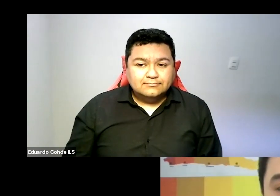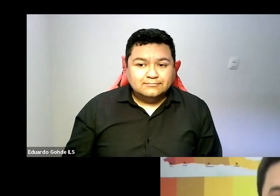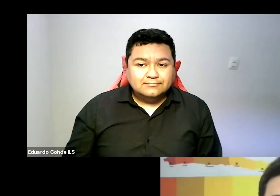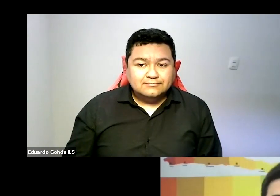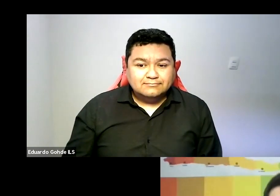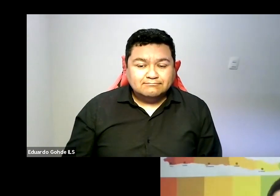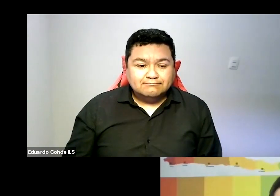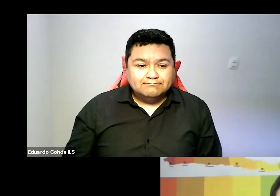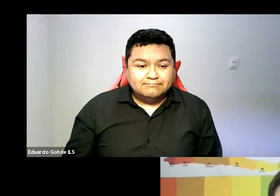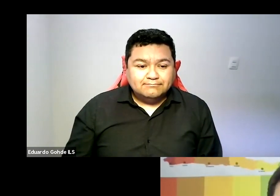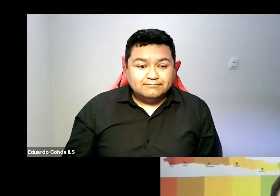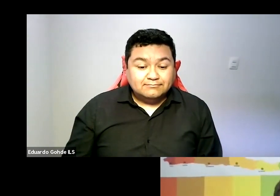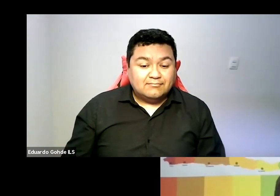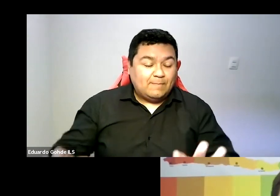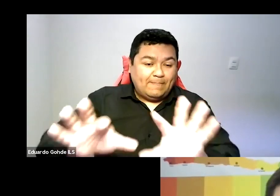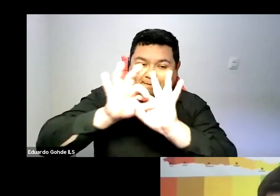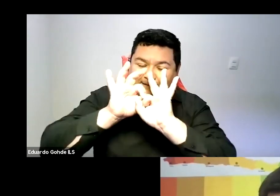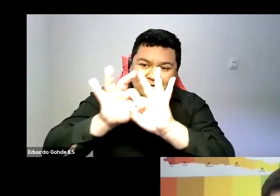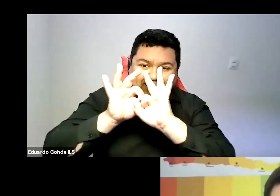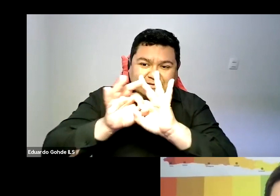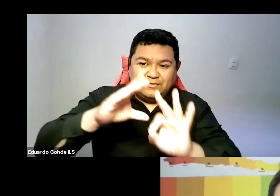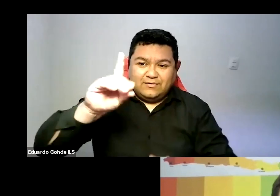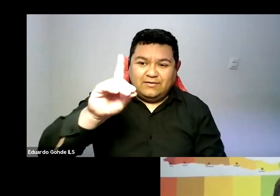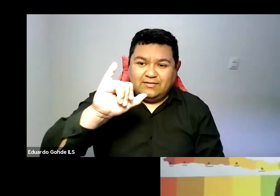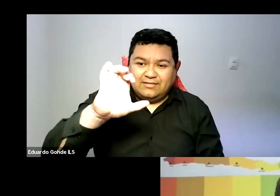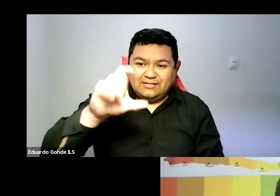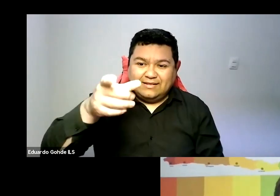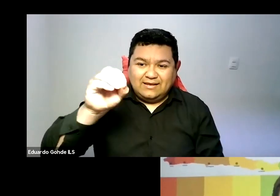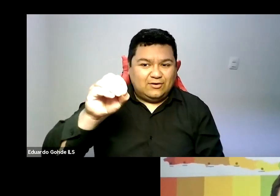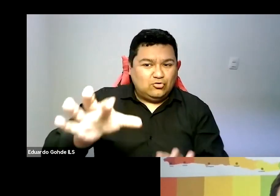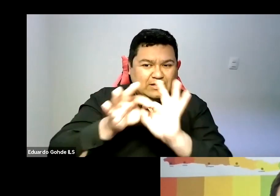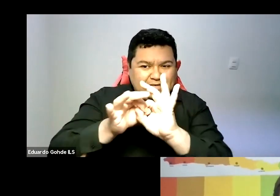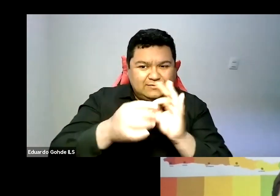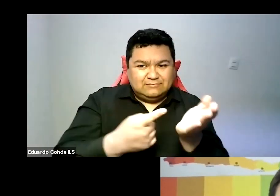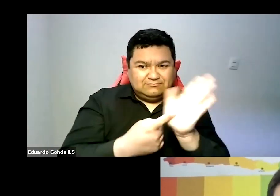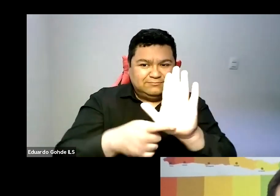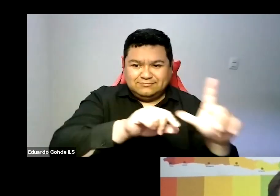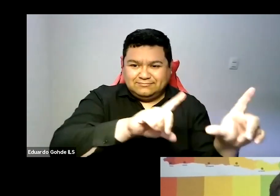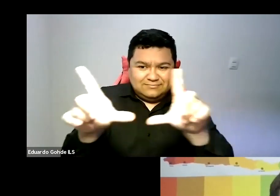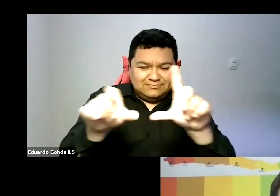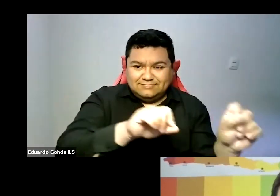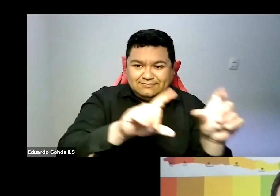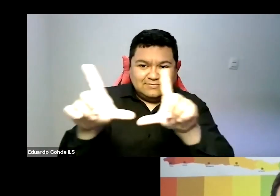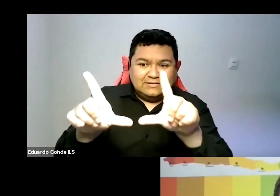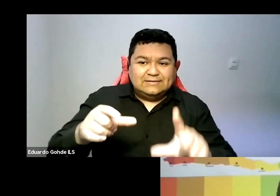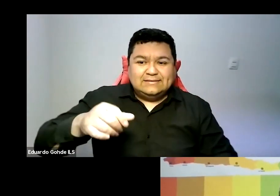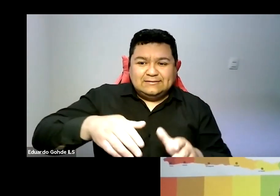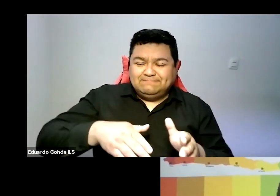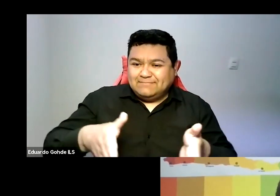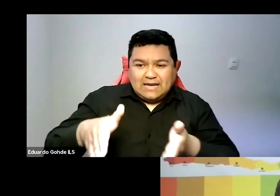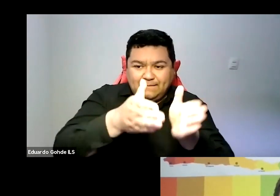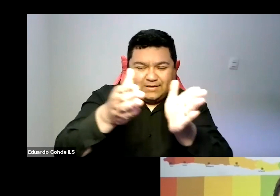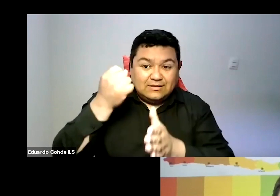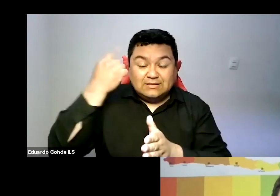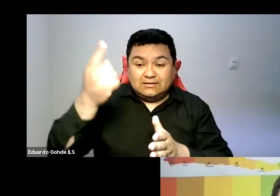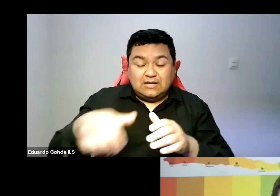Bueno, agradecemos, Diego, enormemente tu presentación, este recorrido por comprender lo que es la ciencia y